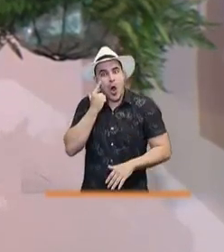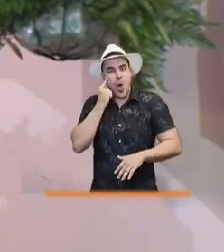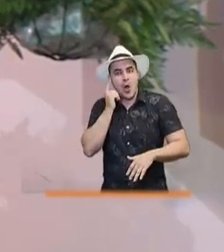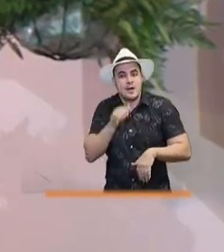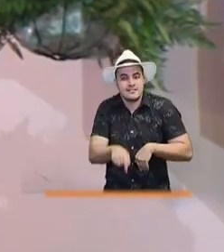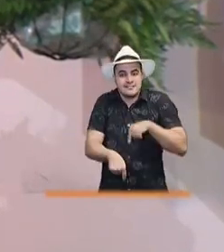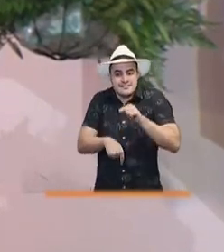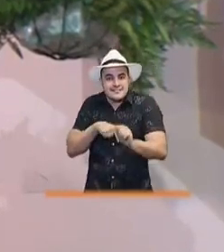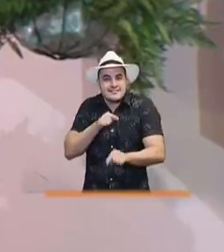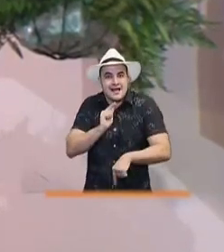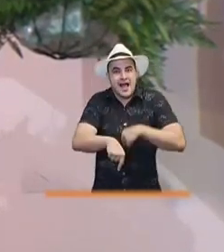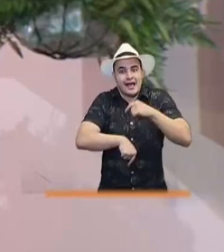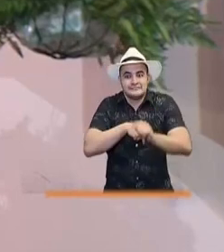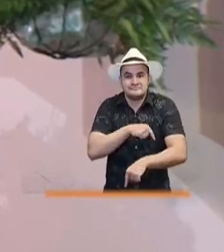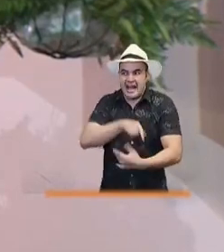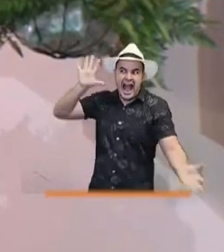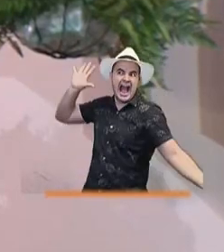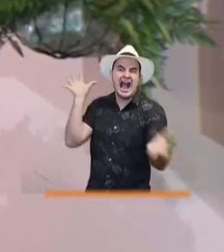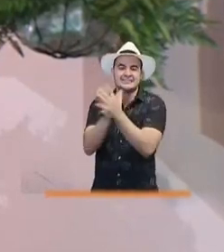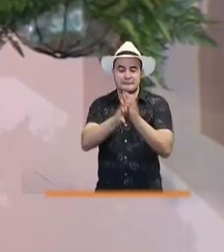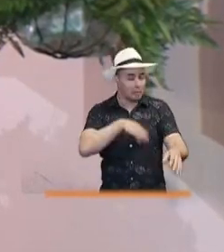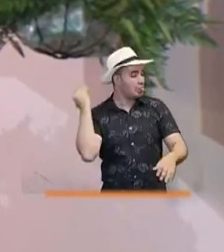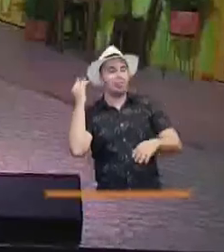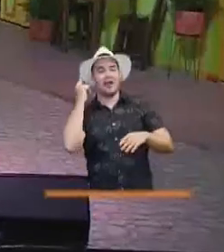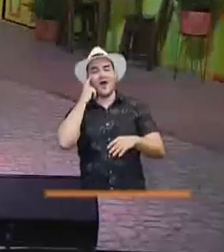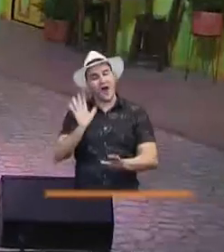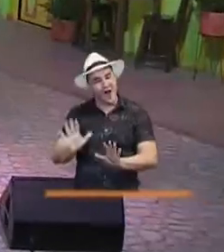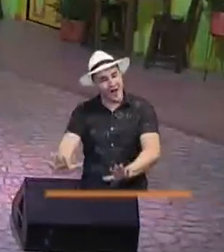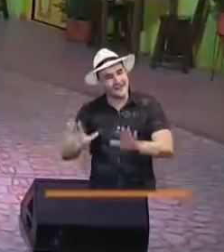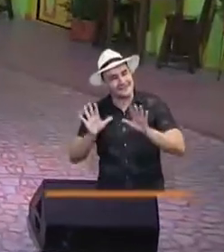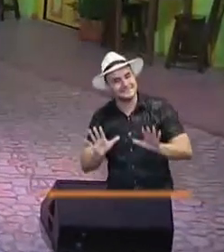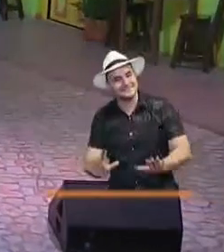al lago, que lo muerde el cocodrilo.